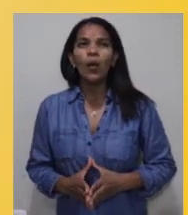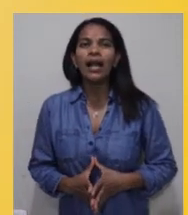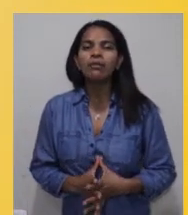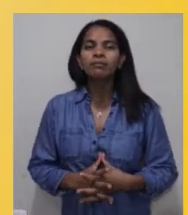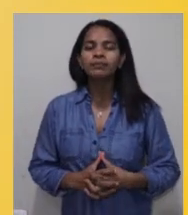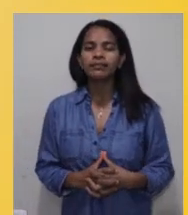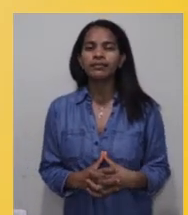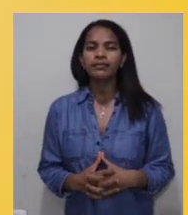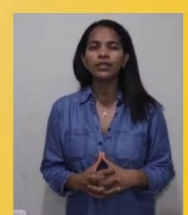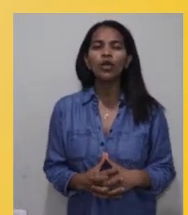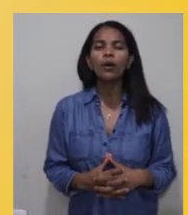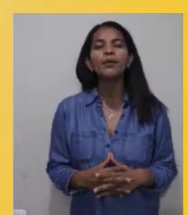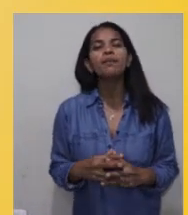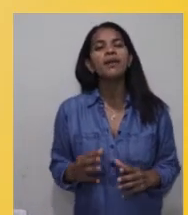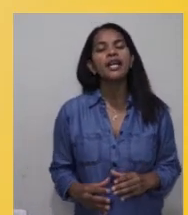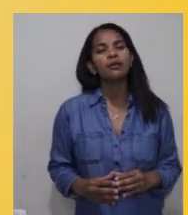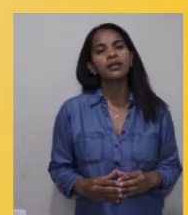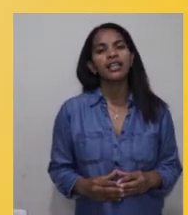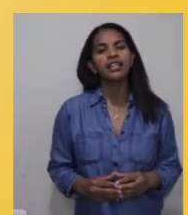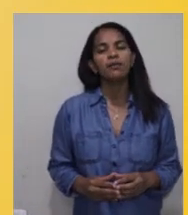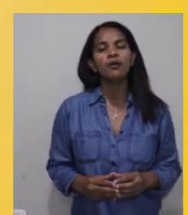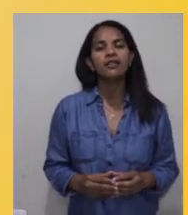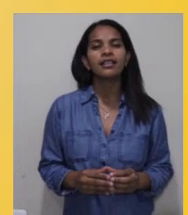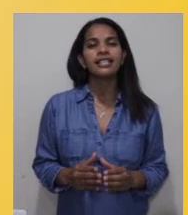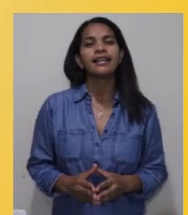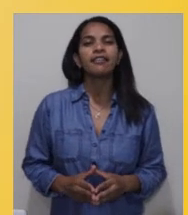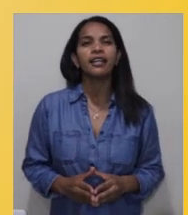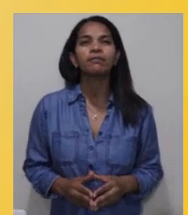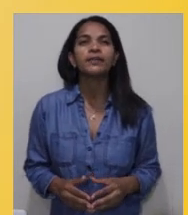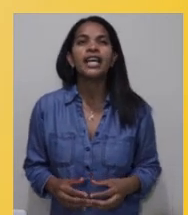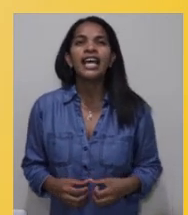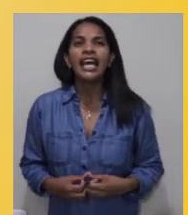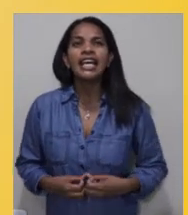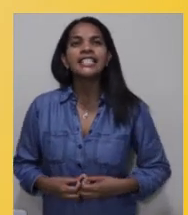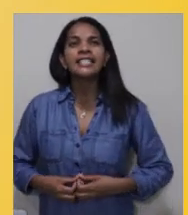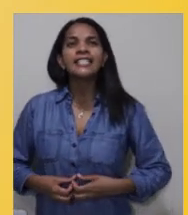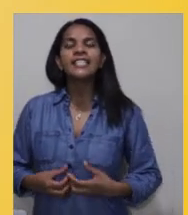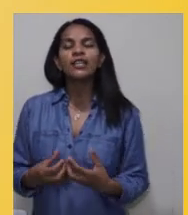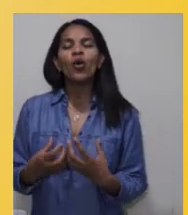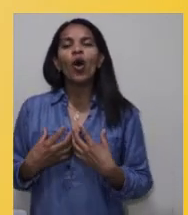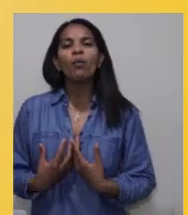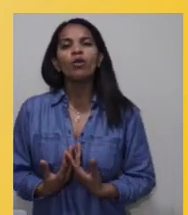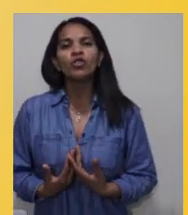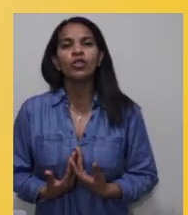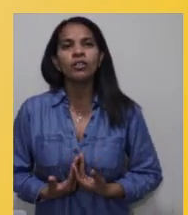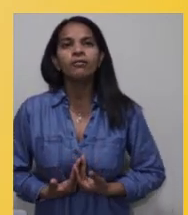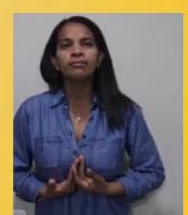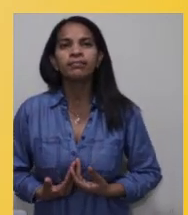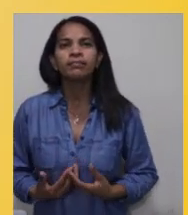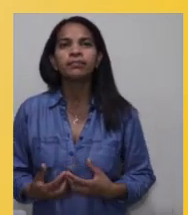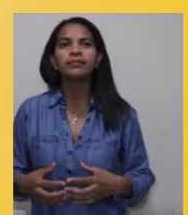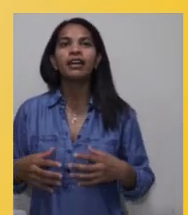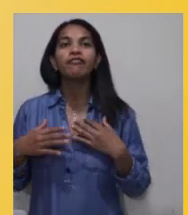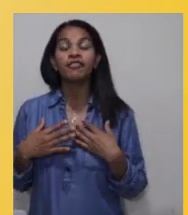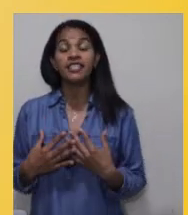el cual, lo primero que tenemos que saber es cómo soy